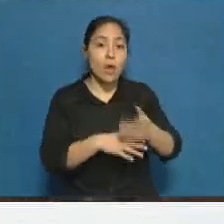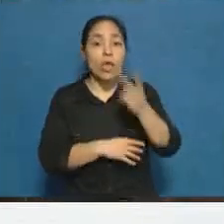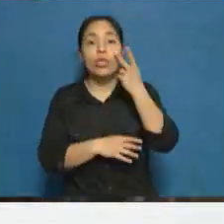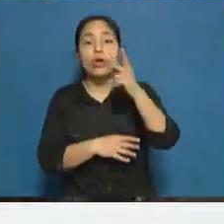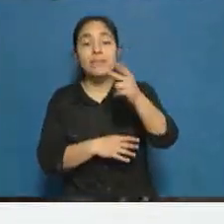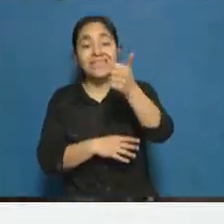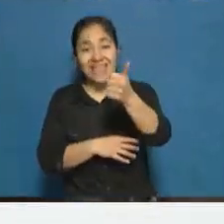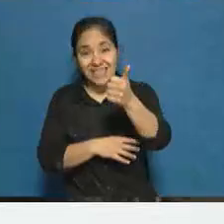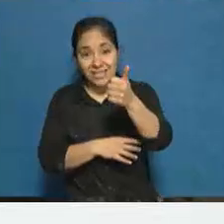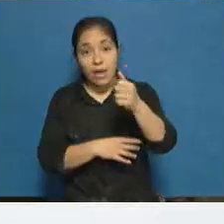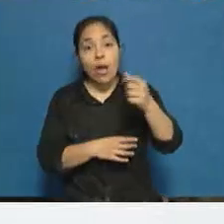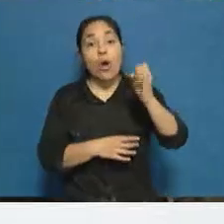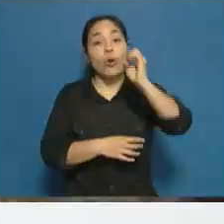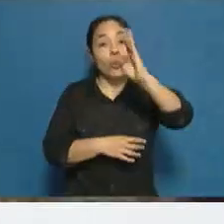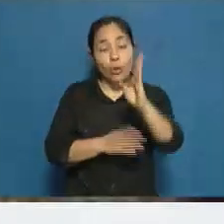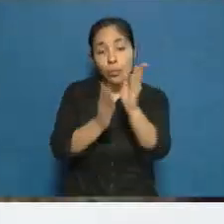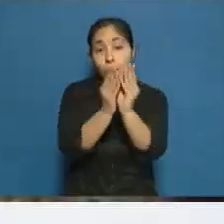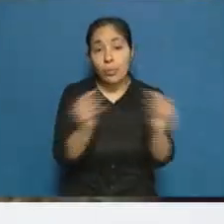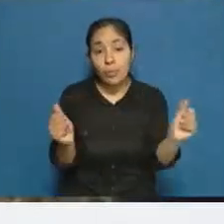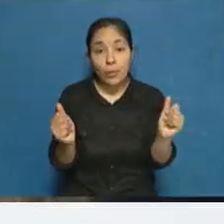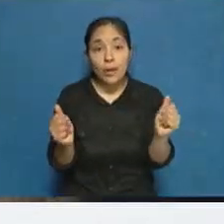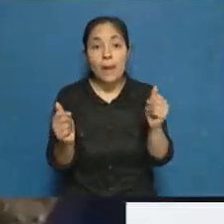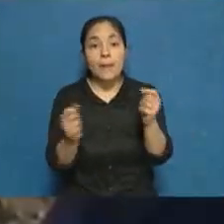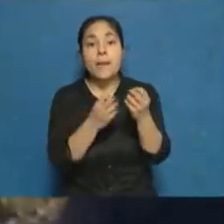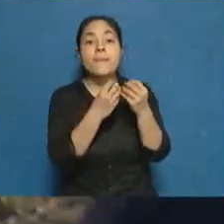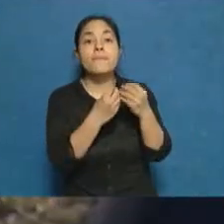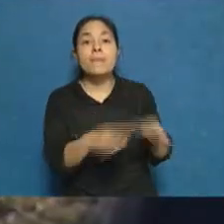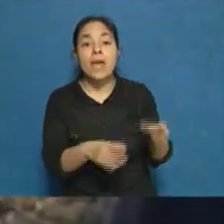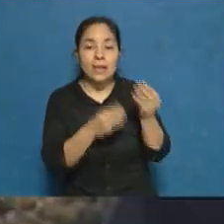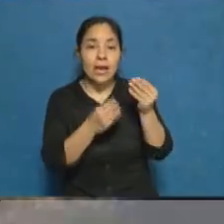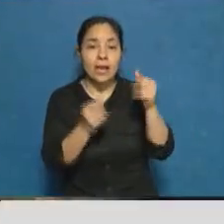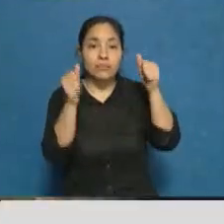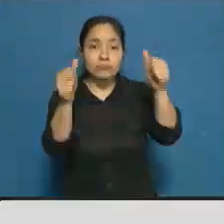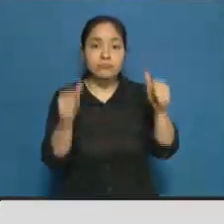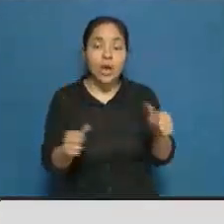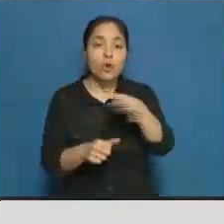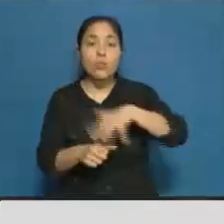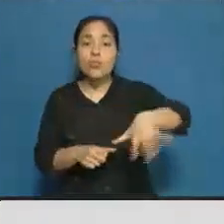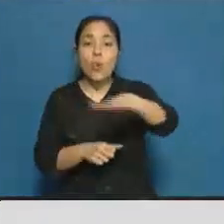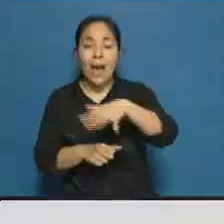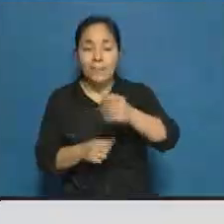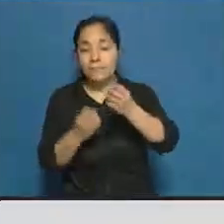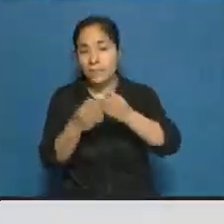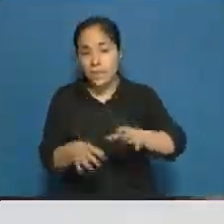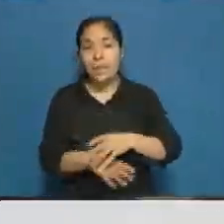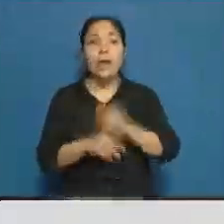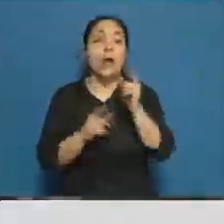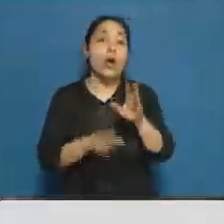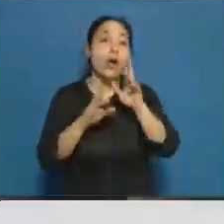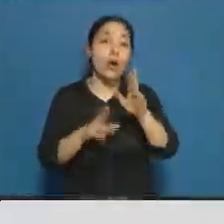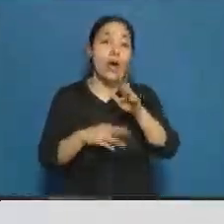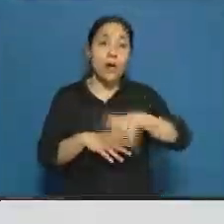se disuelve el club, se pierde la posesión del lugar. Lo ideal sería que esto pueda